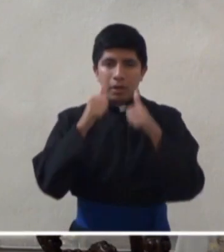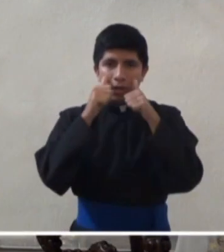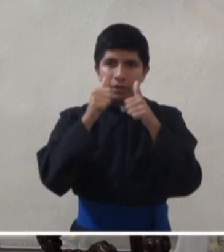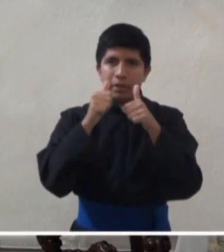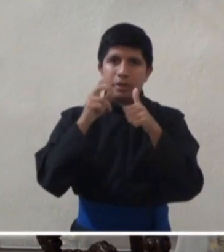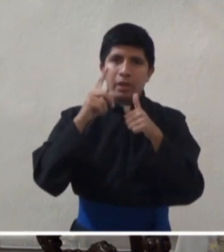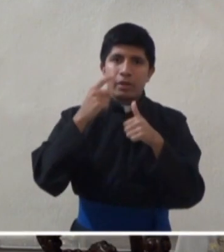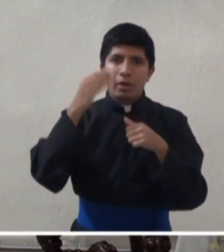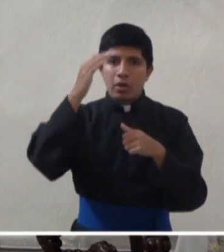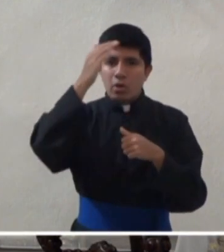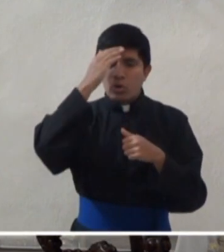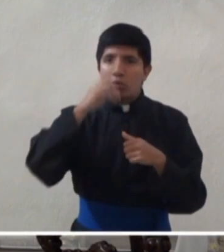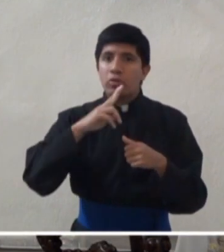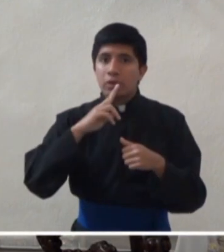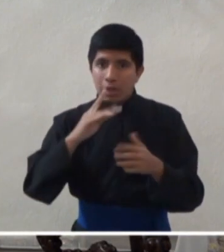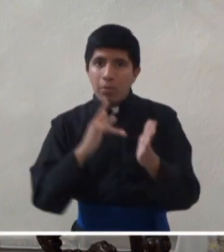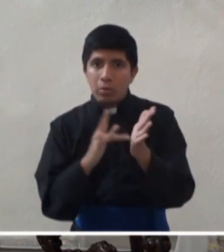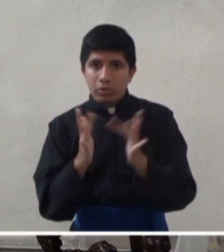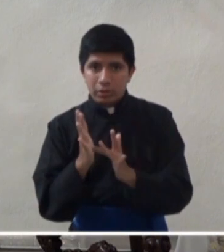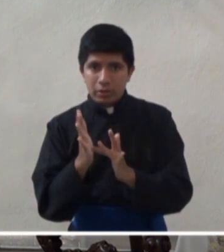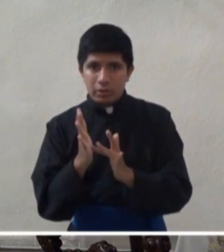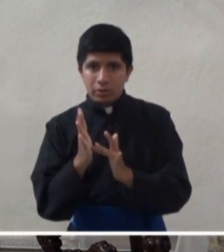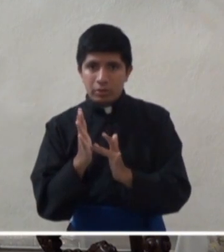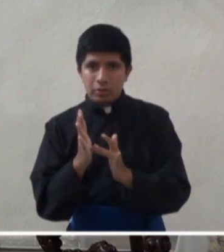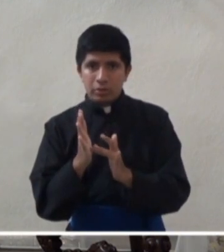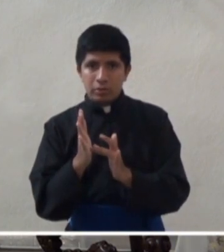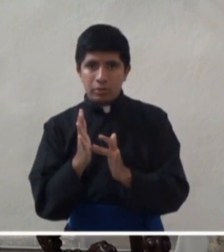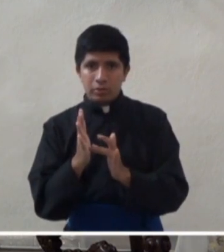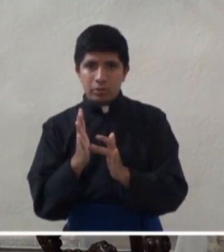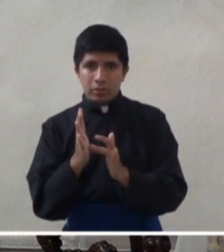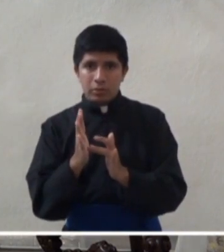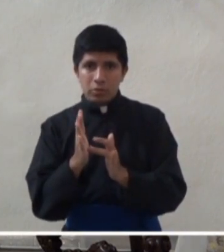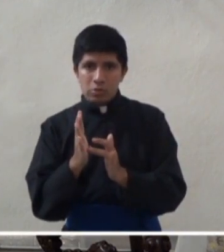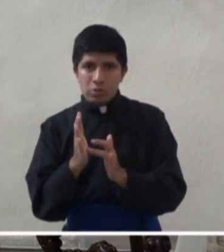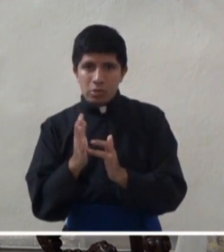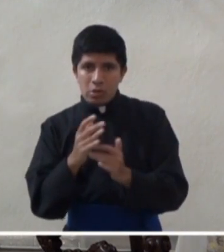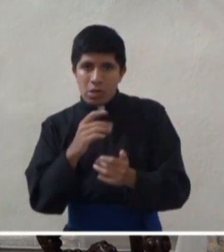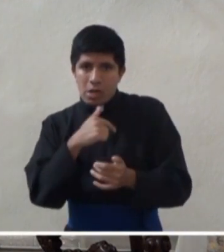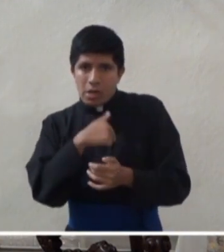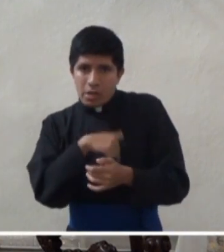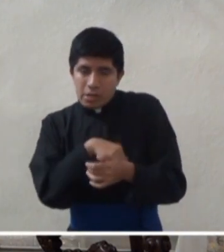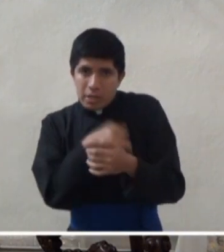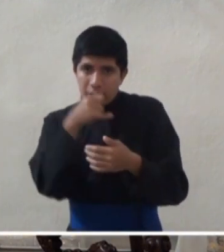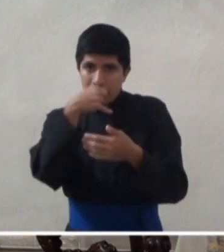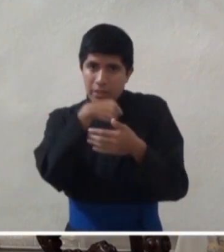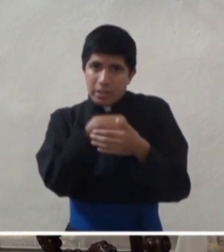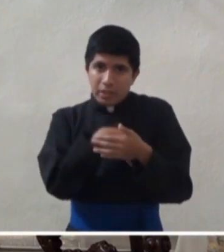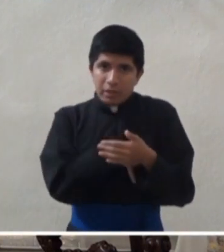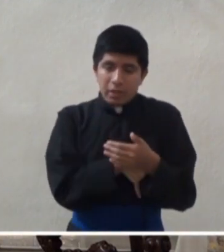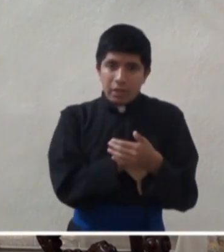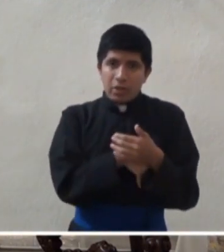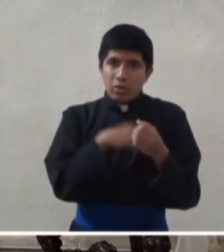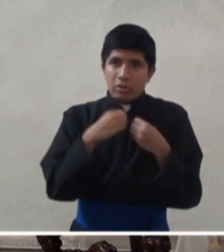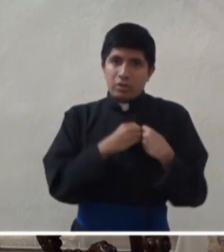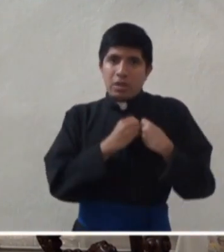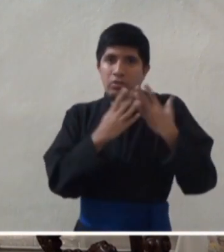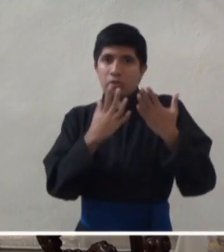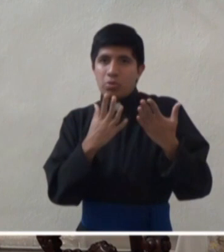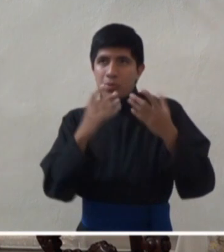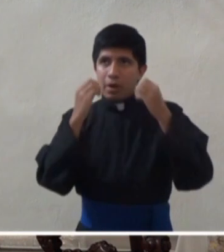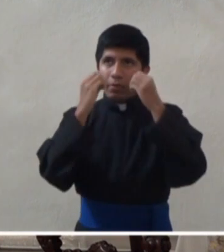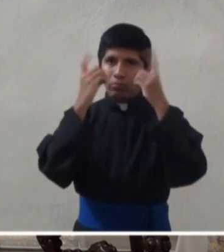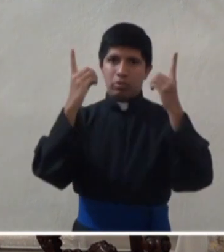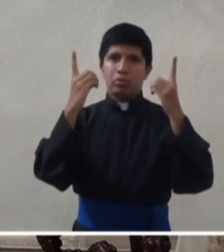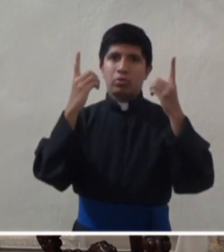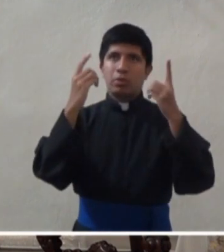de Jesús y en el silencio, en la interioridad, podamos descubrir qué es lo que Él nos